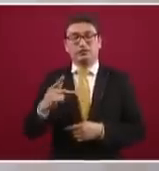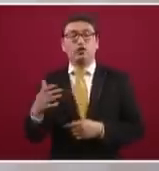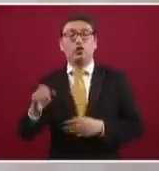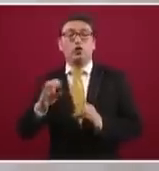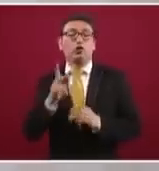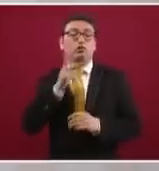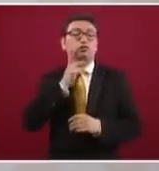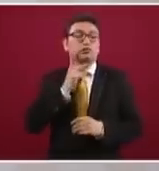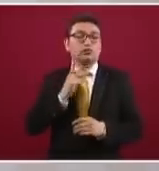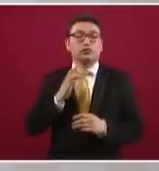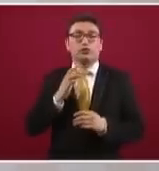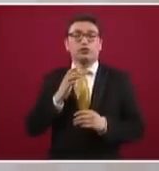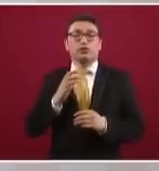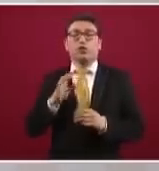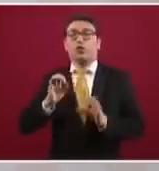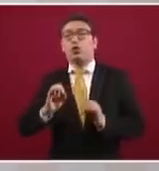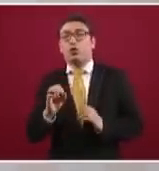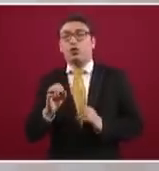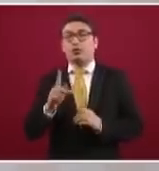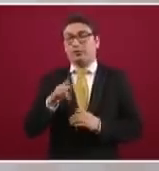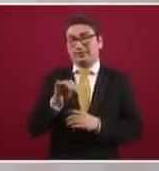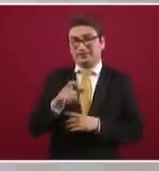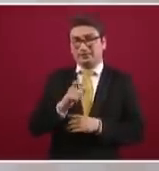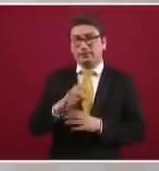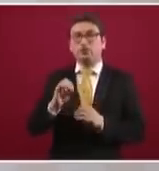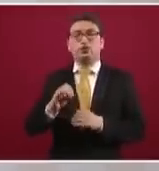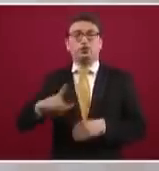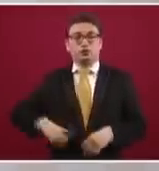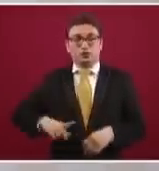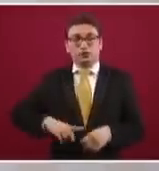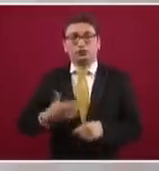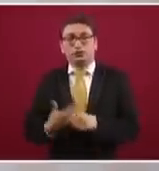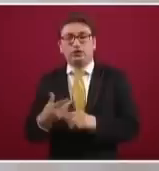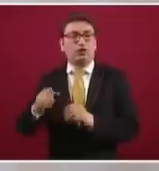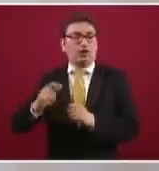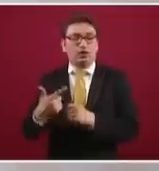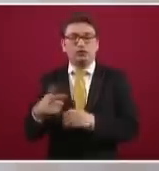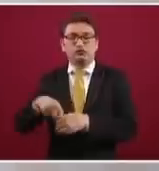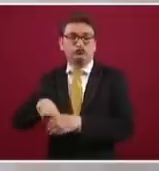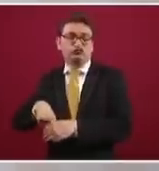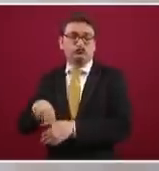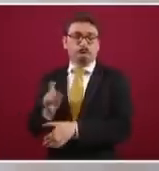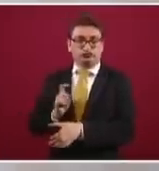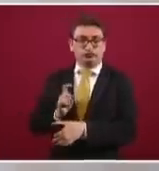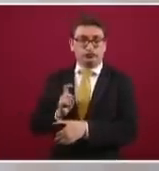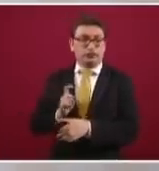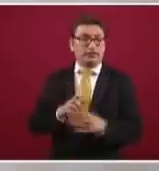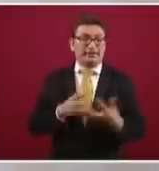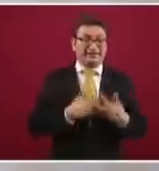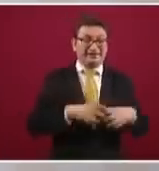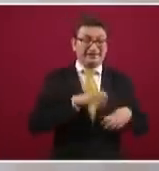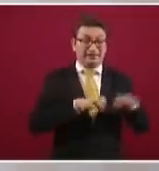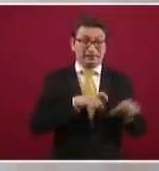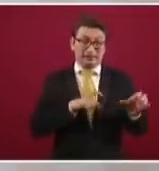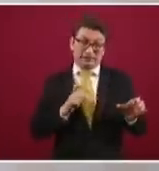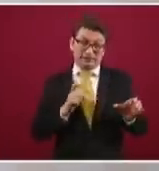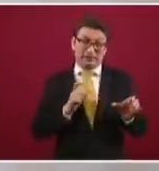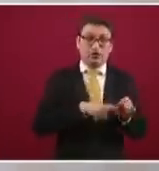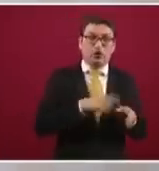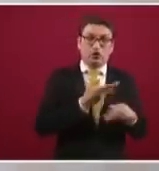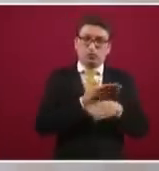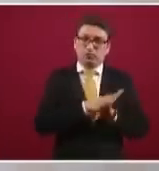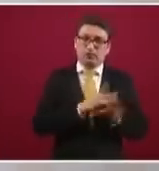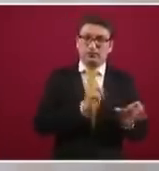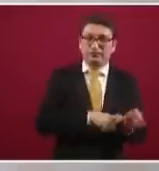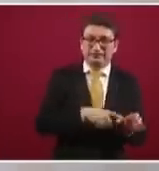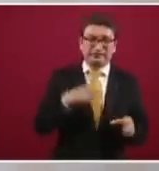Pemex, o en cualquier dependencia, se vaya a trabajar a una empresa, a un banco, que ya